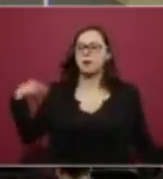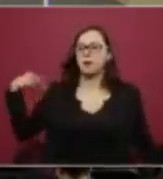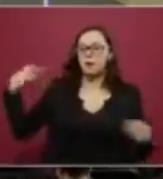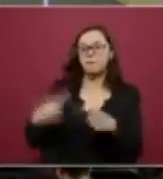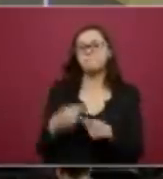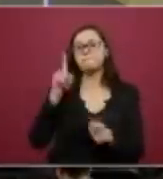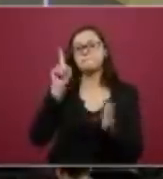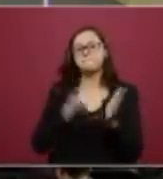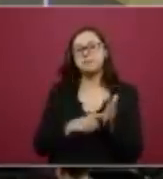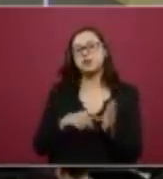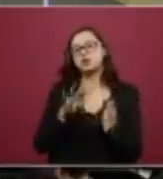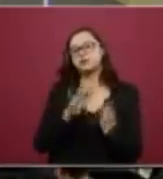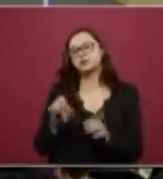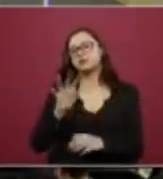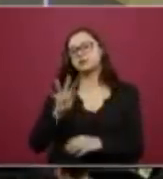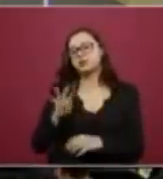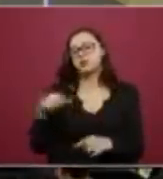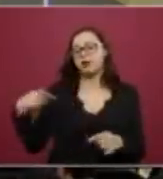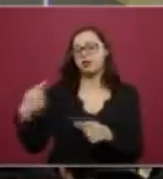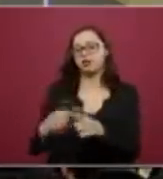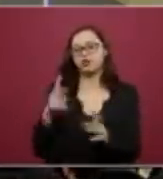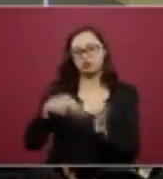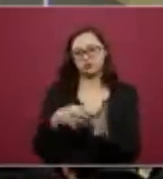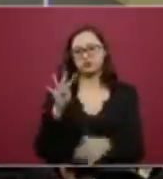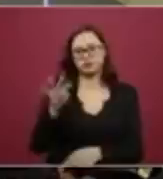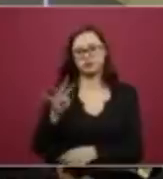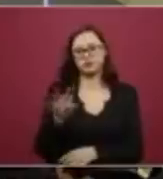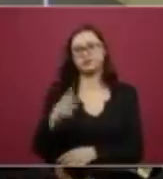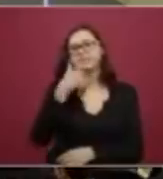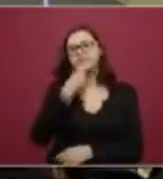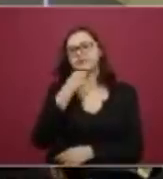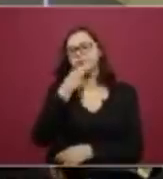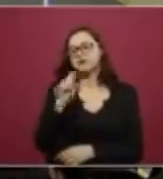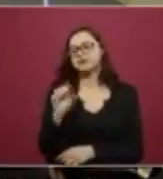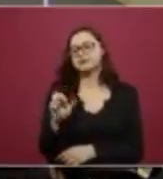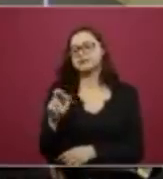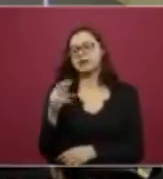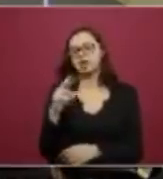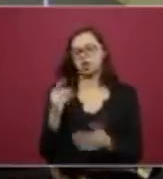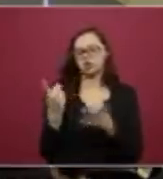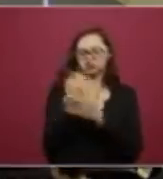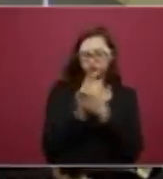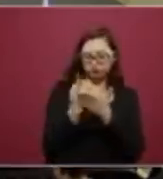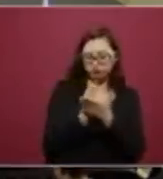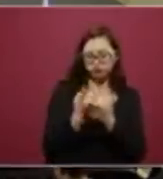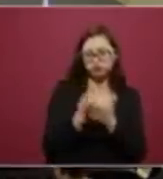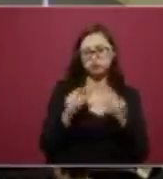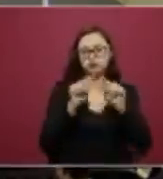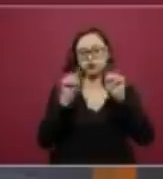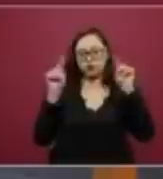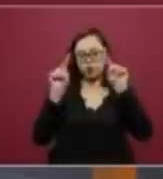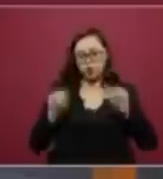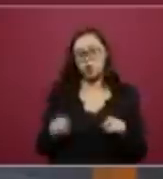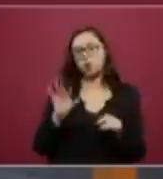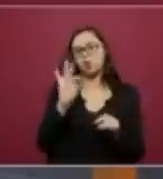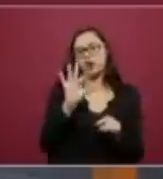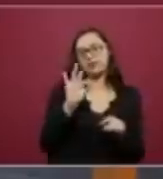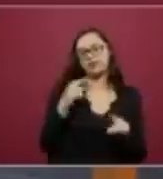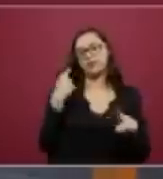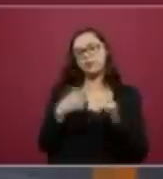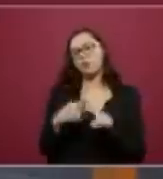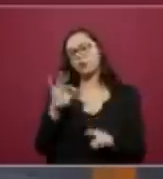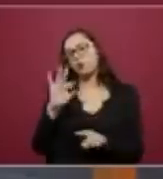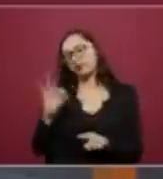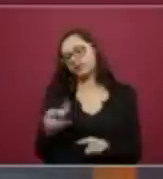1919-2019. El diseñador del timbre es Sergio Barranca Rábago. El tamaño es 40 por 48 milímetros.